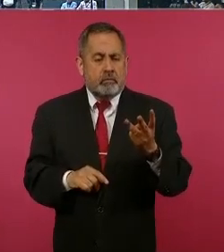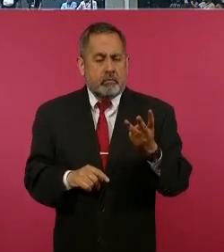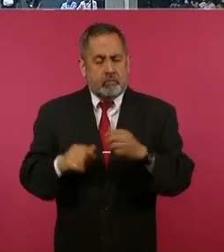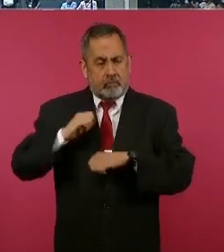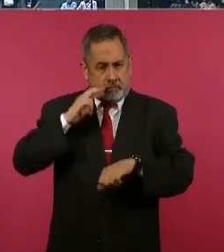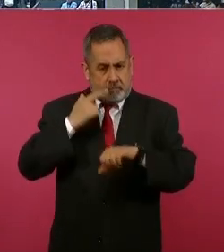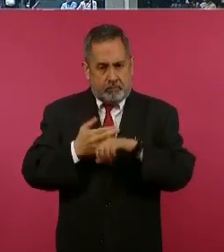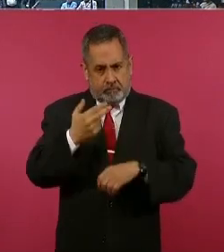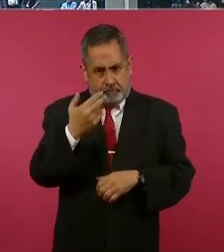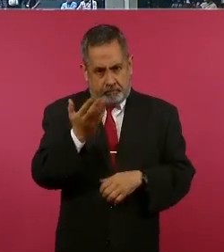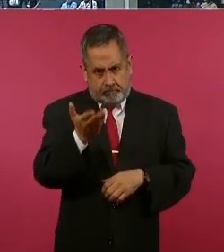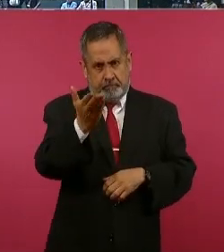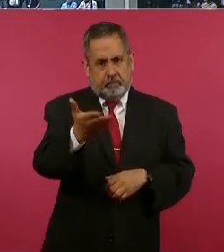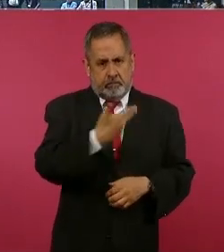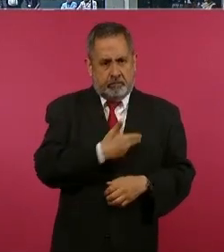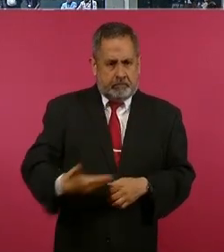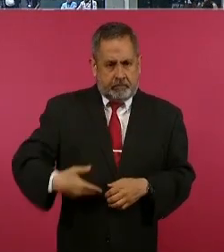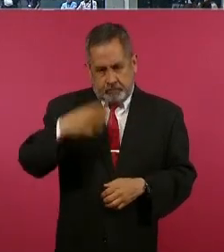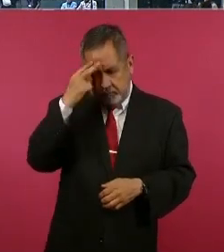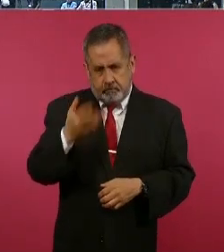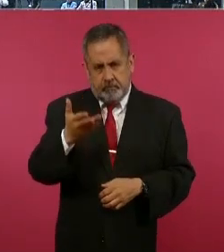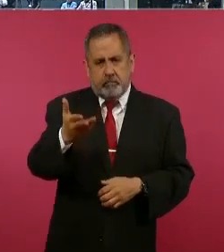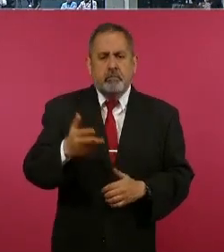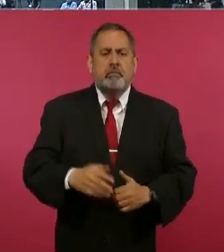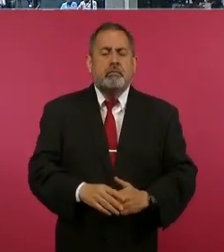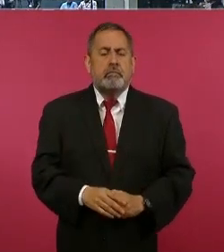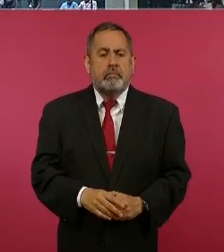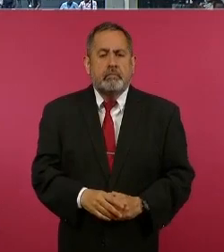compete a su persona, a la figura del presidente de México,